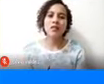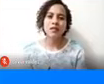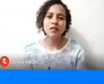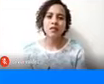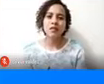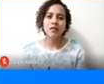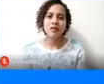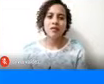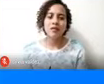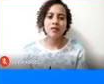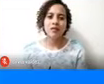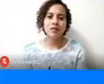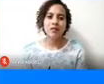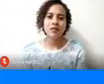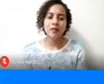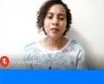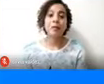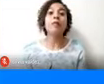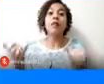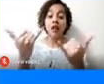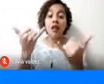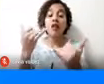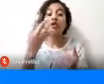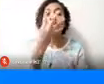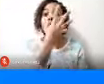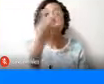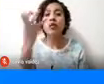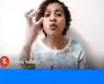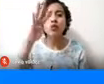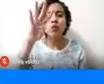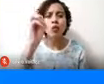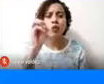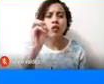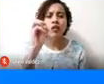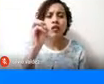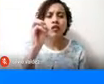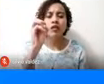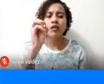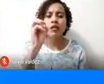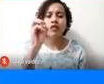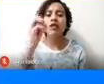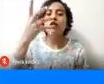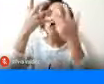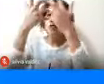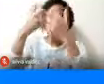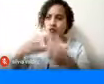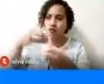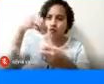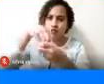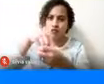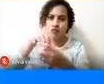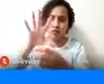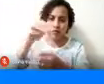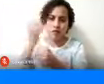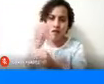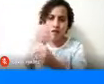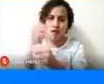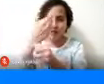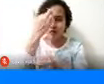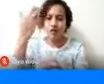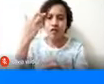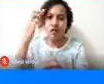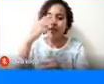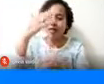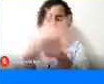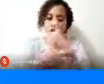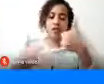Bueno, actualmente hay 940 funcionarios a nivel nacional. Durante